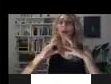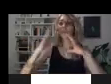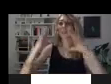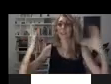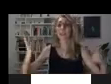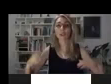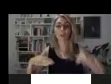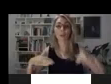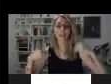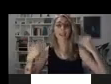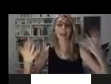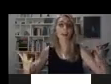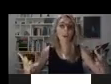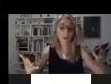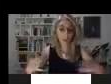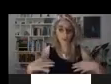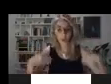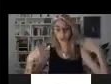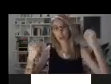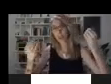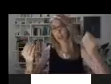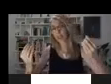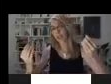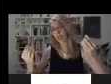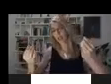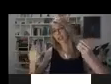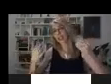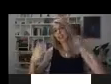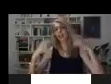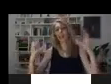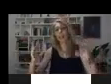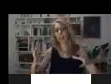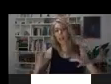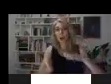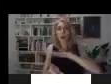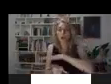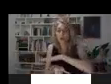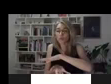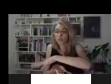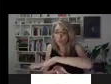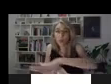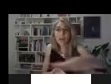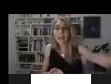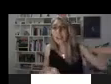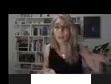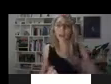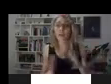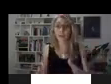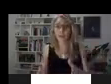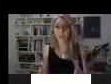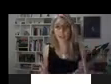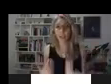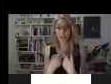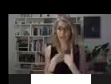esto nos permita tomar indicadores, poder tener de esta manera un abanico